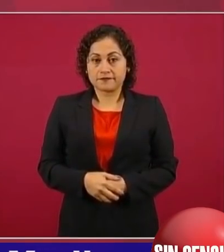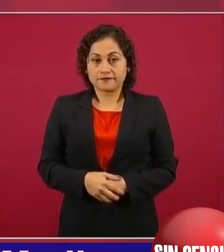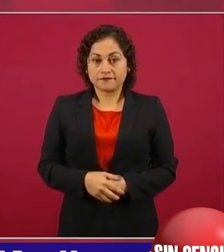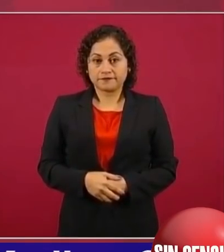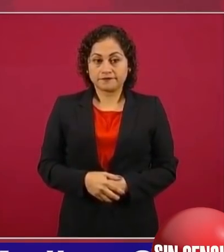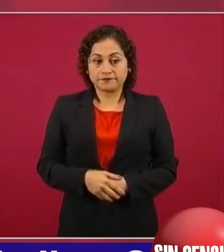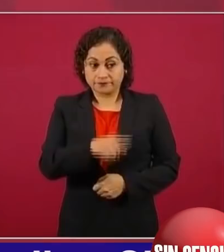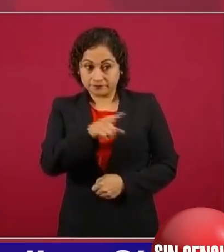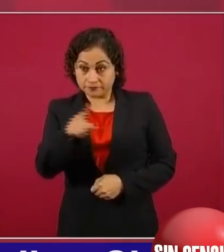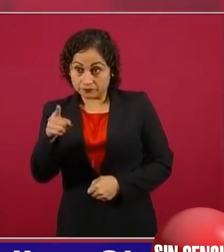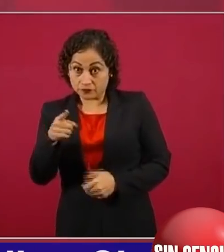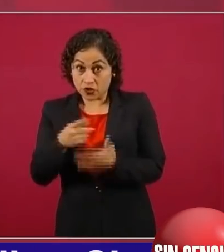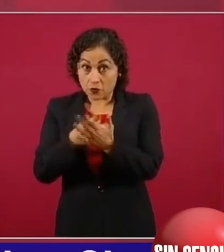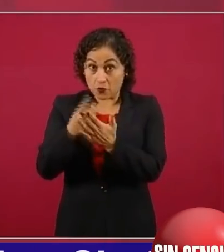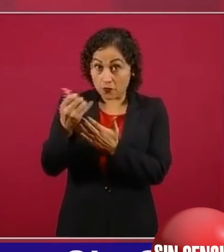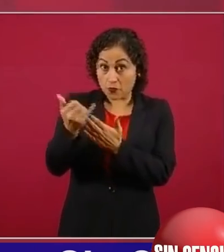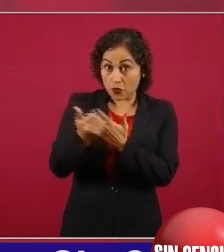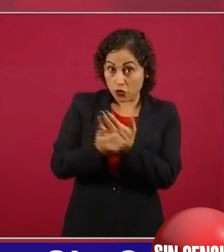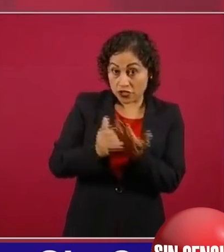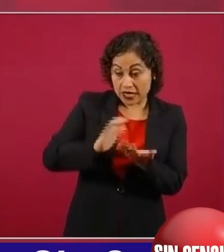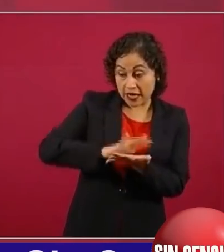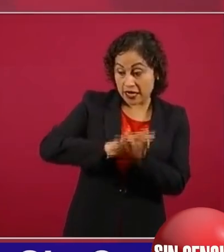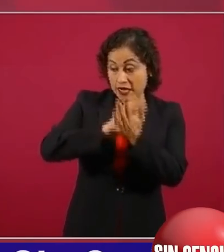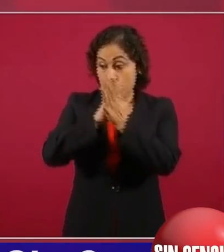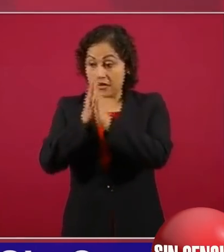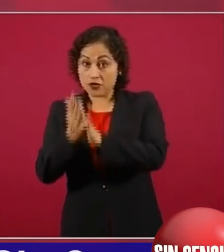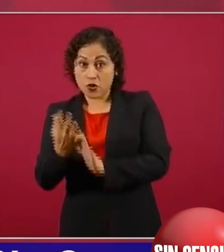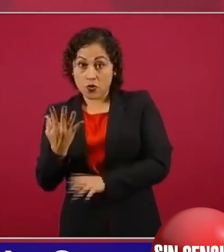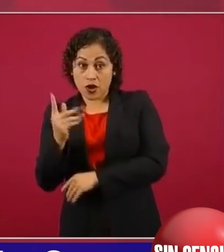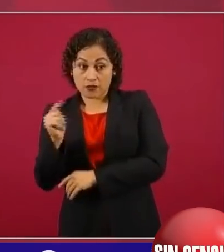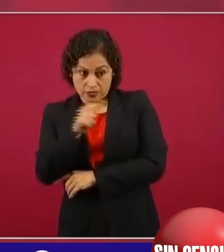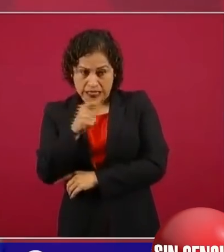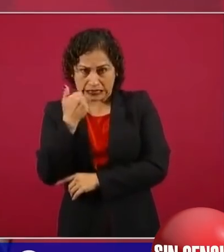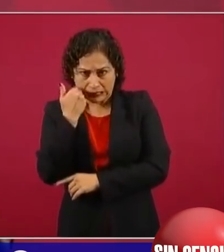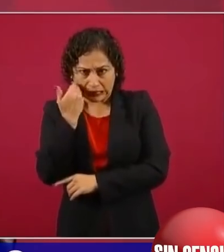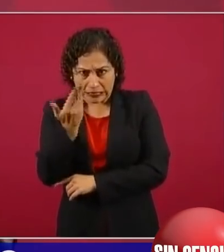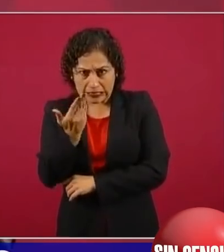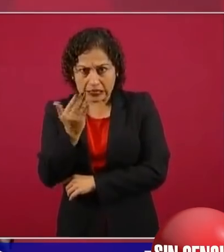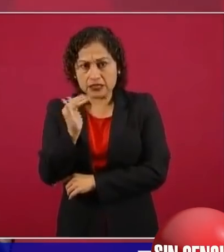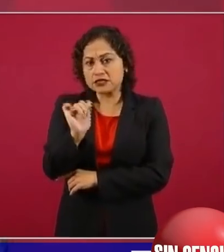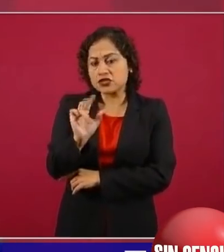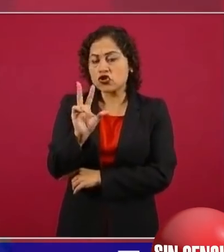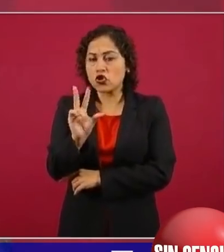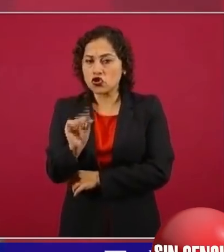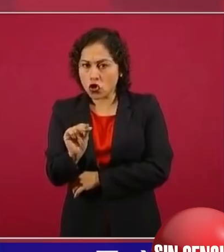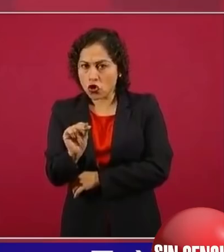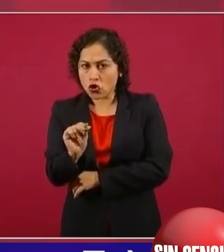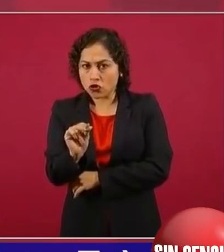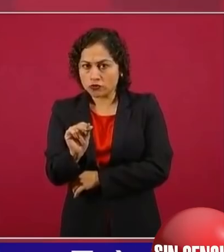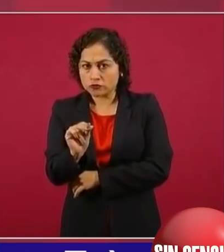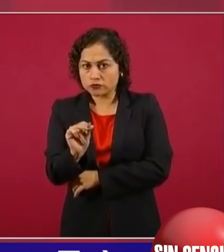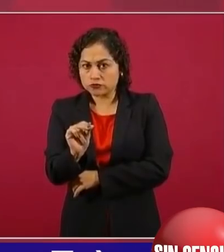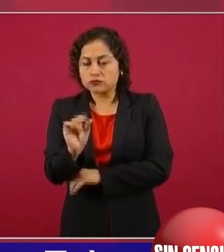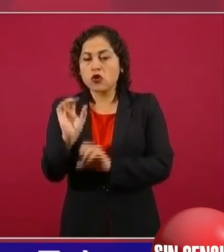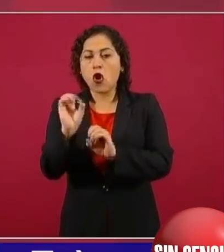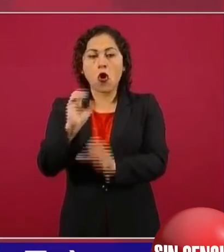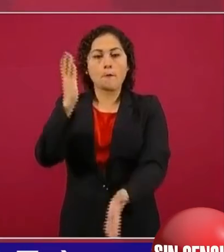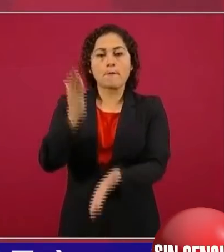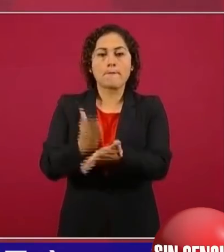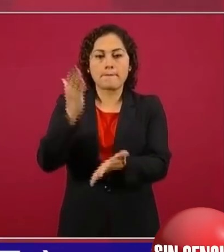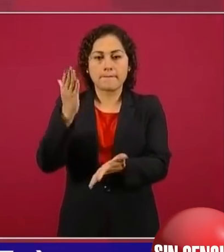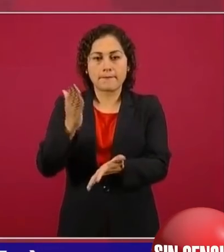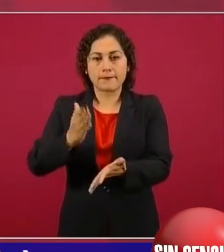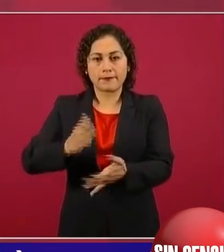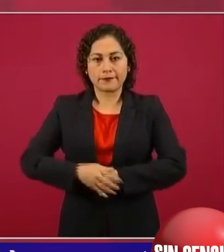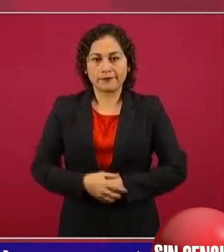el proyecto de transformación o lo frenamos,